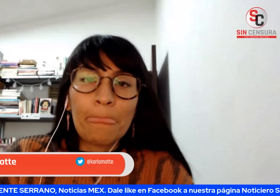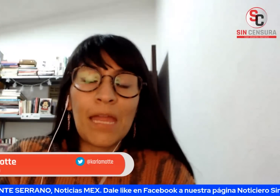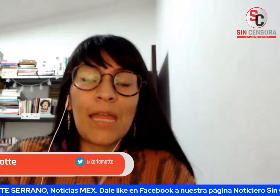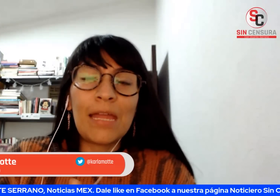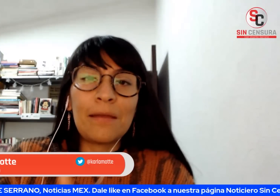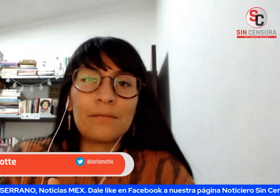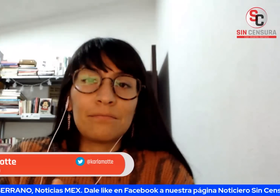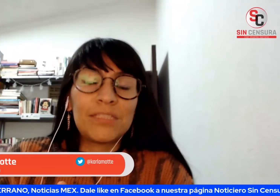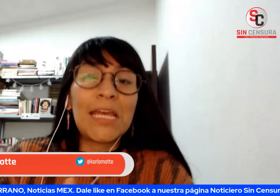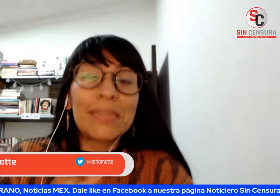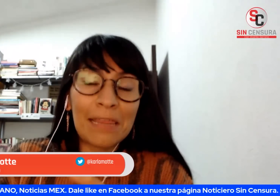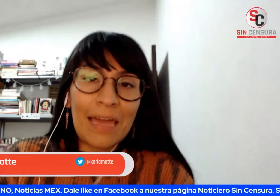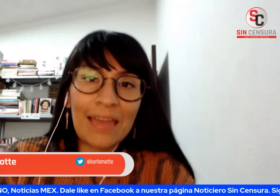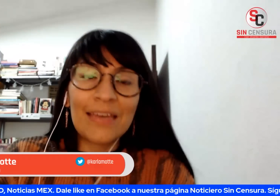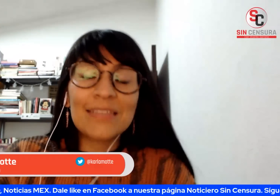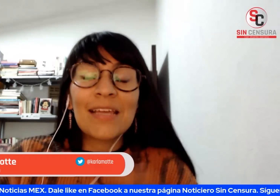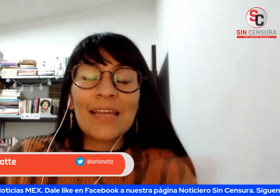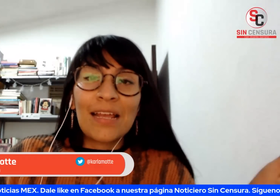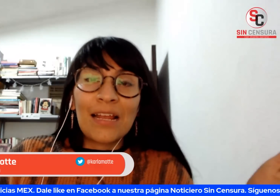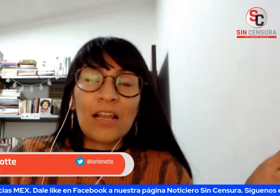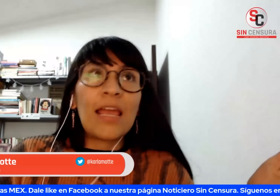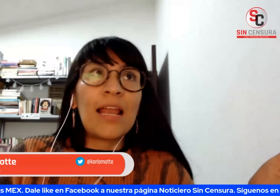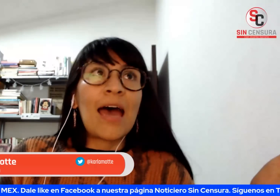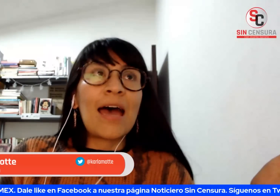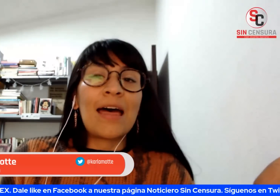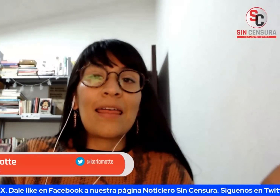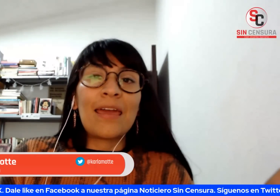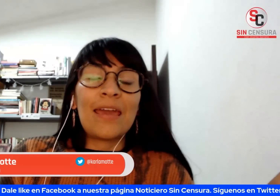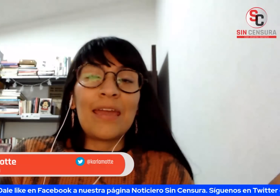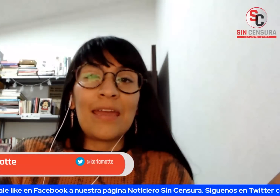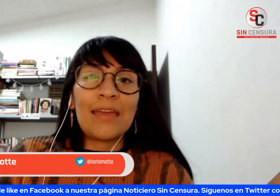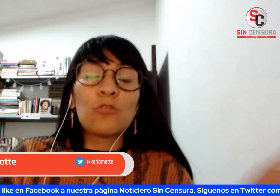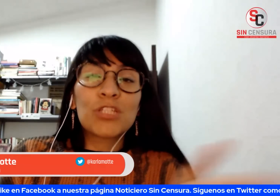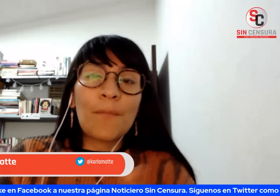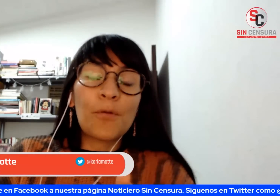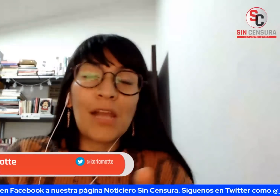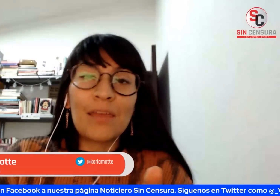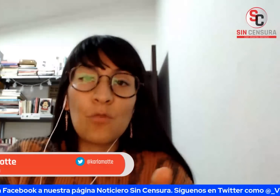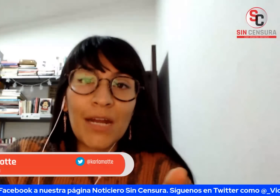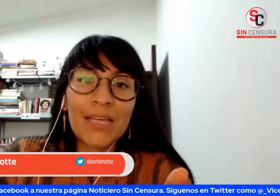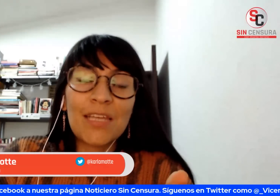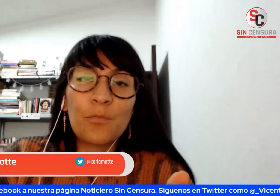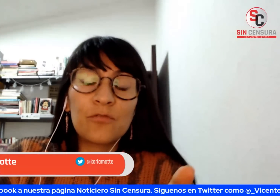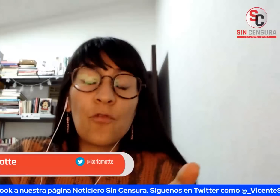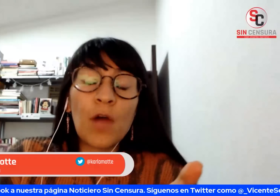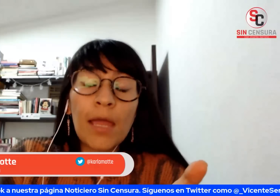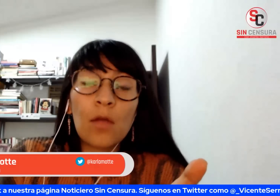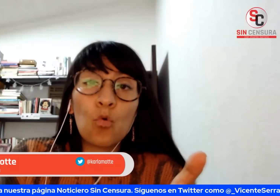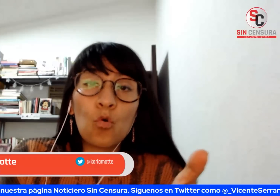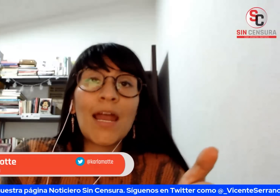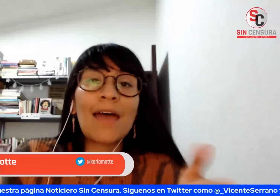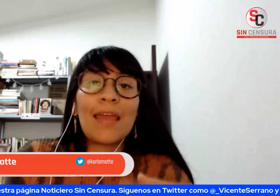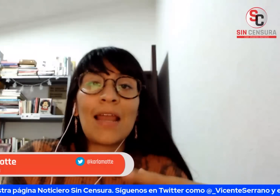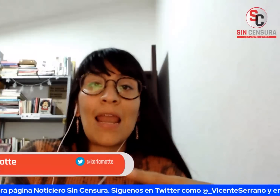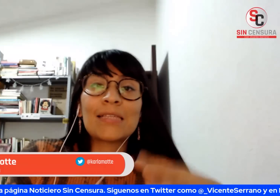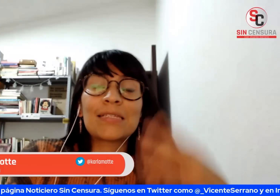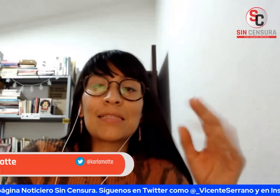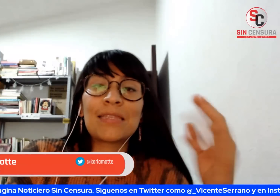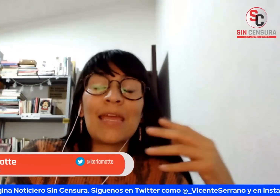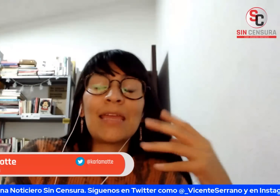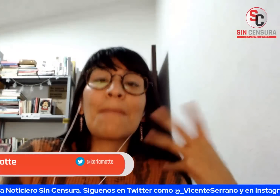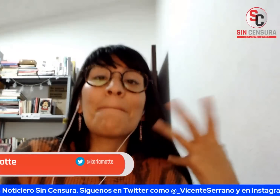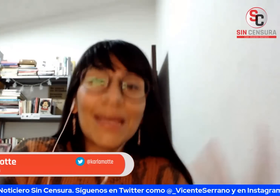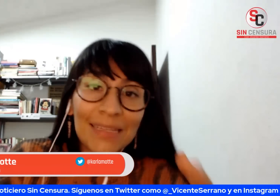duró 7 décadas, la lucha por la democracia pues fue una de